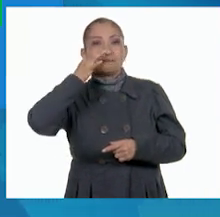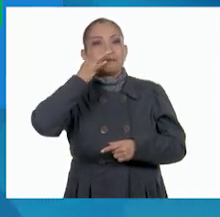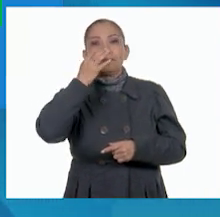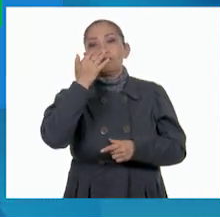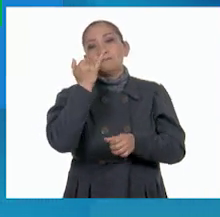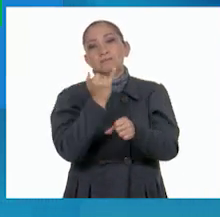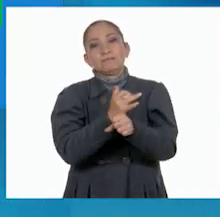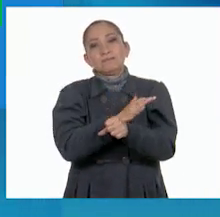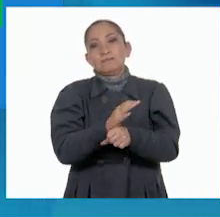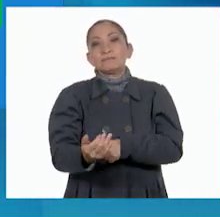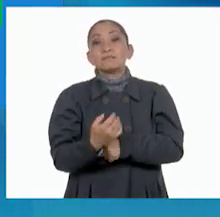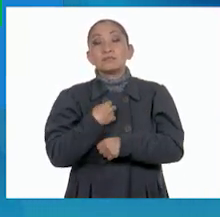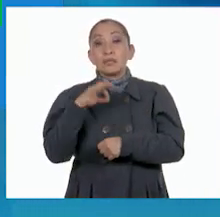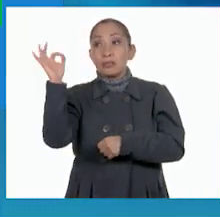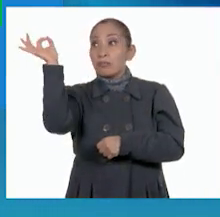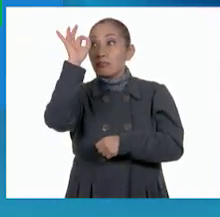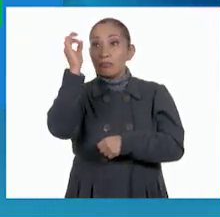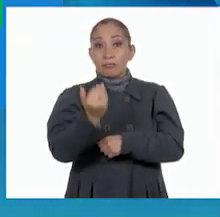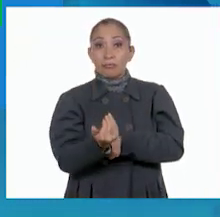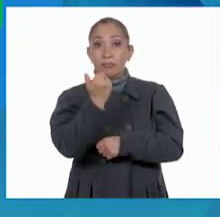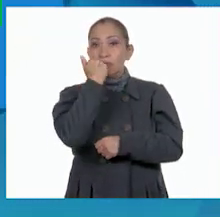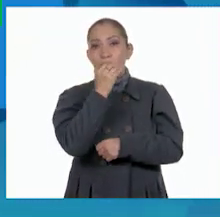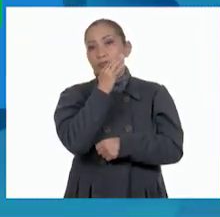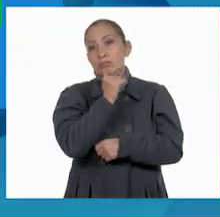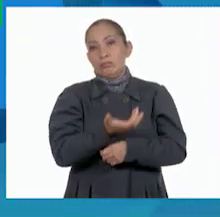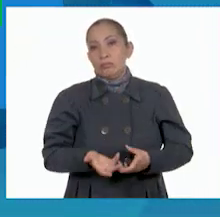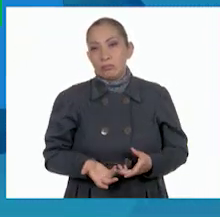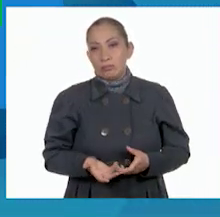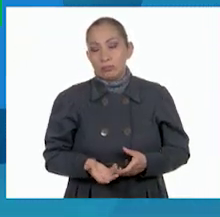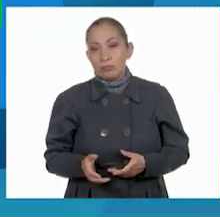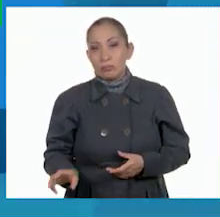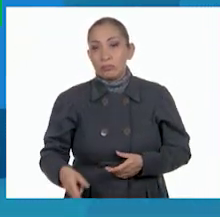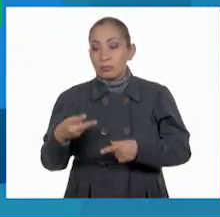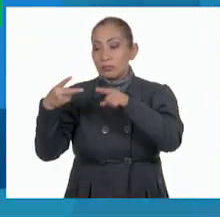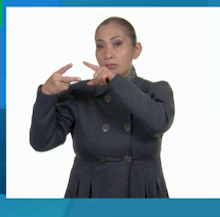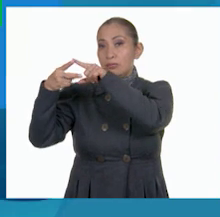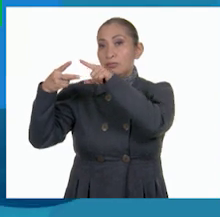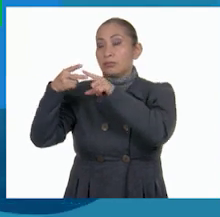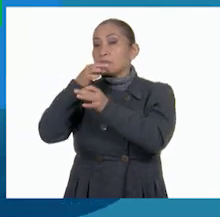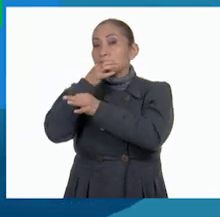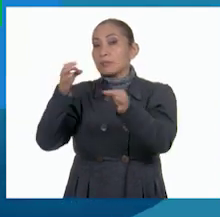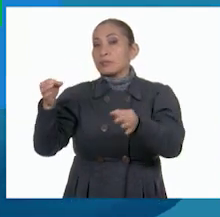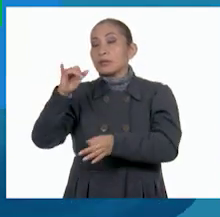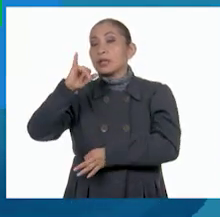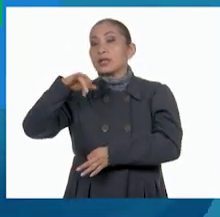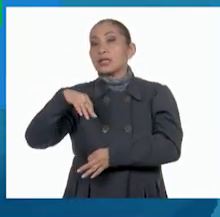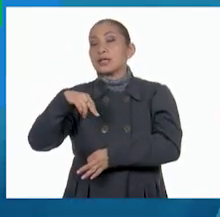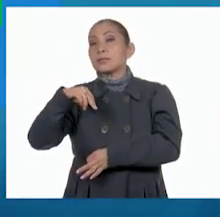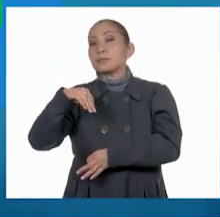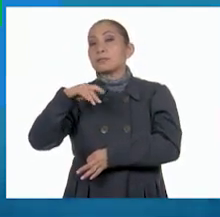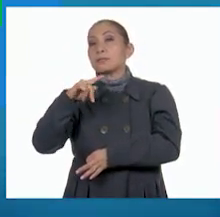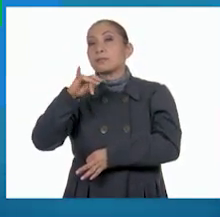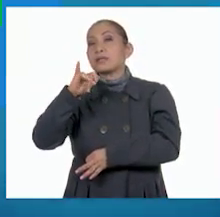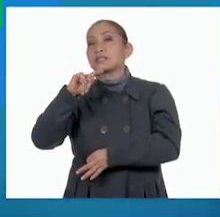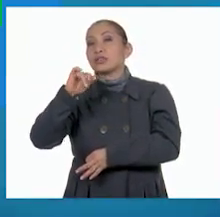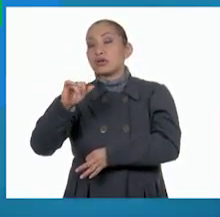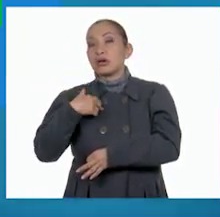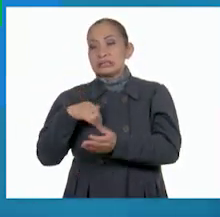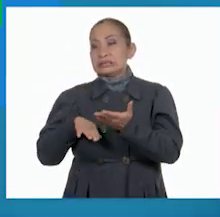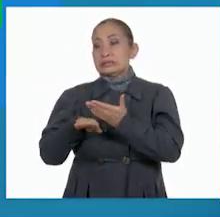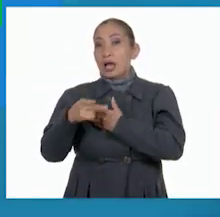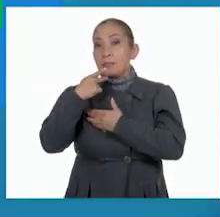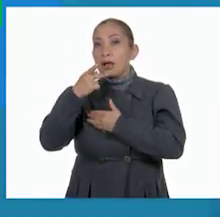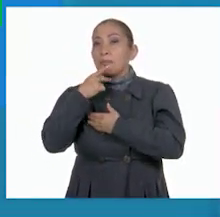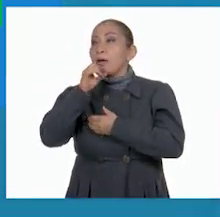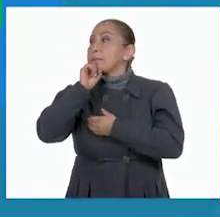es posible que entre alguna mosca. Mientras que para el mensaje implícito, es evitar hablar de